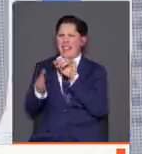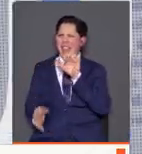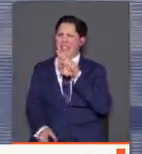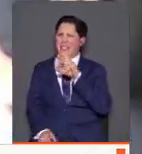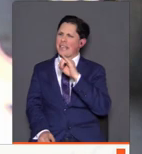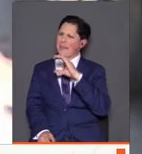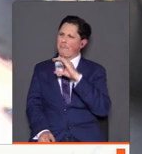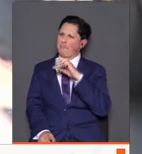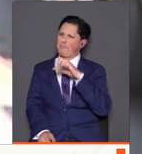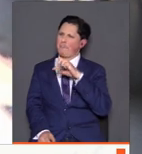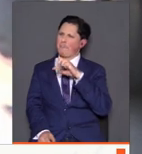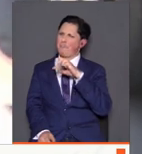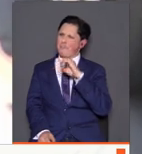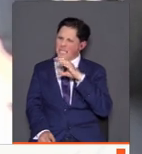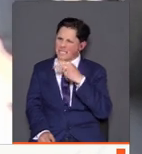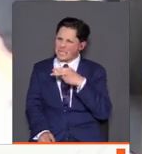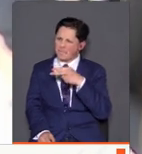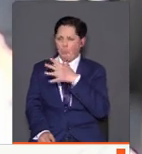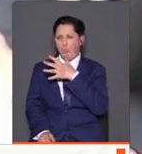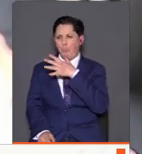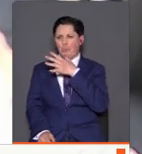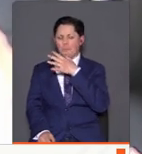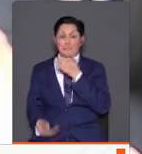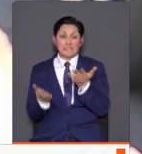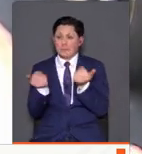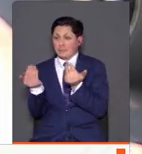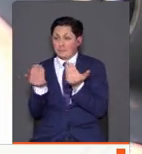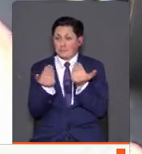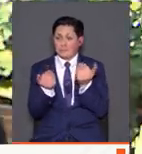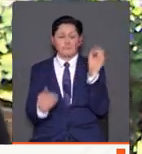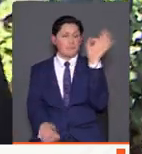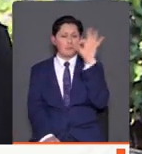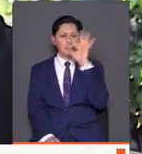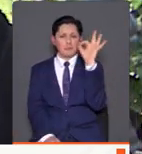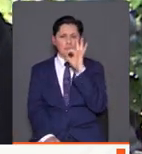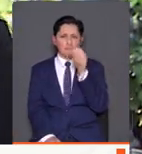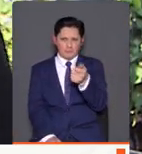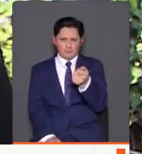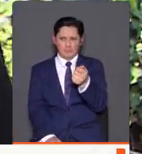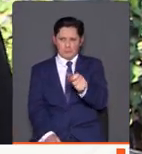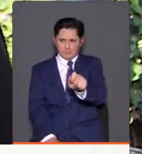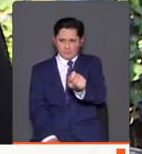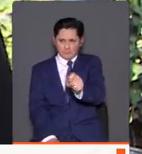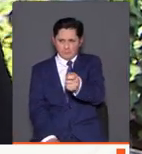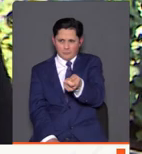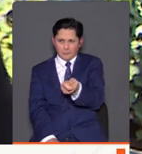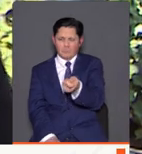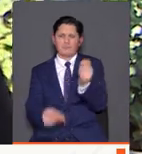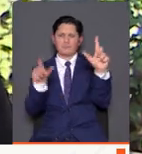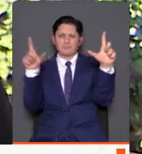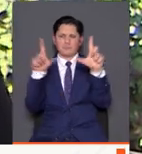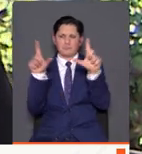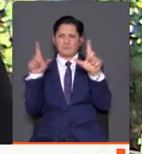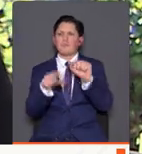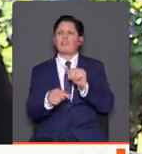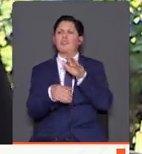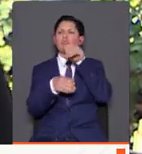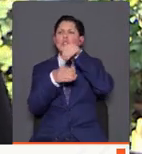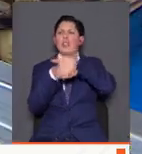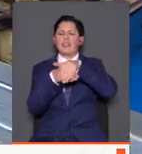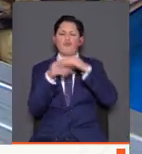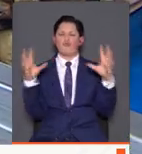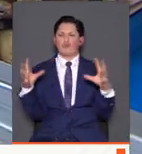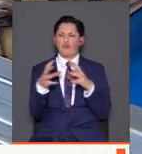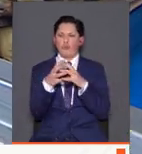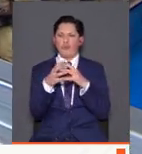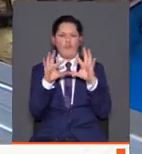Los sábados ansiaba que llegara el sábado para poder ver el programa. Porque era misceláneo y uno toda la tarde en familia se